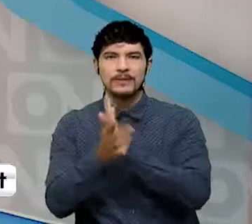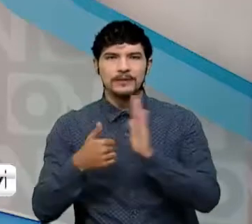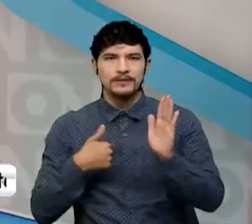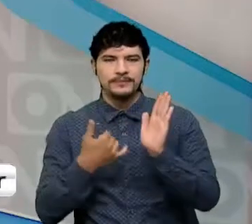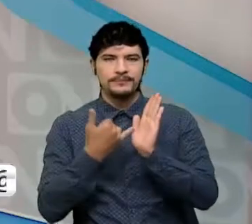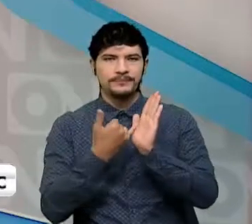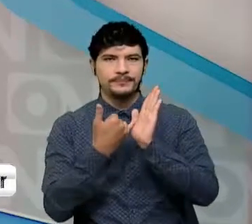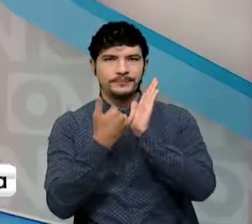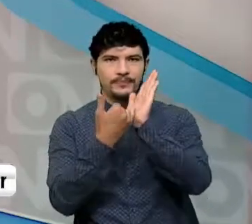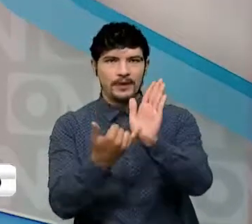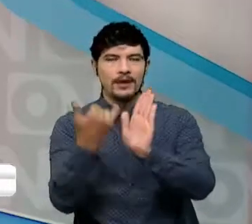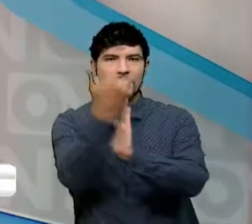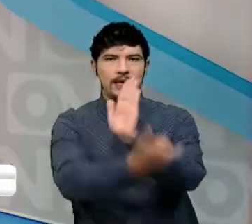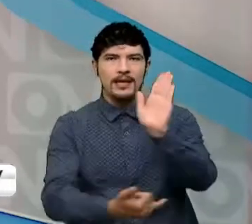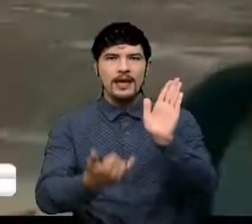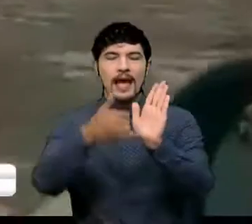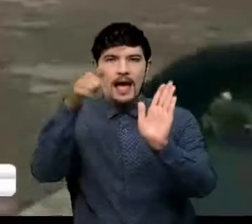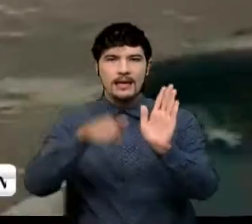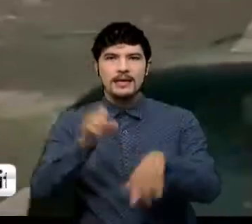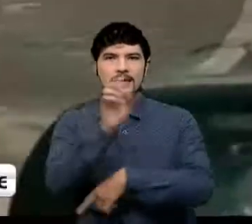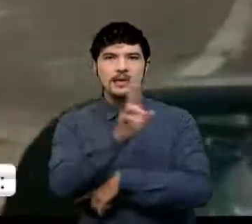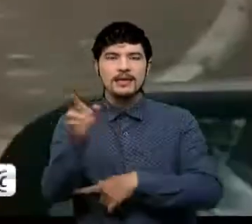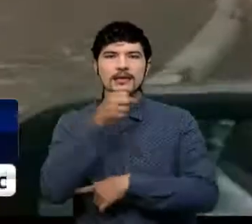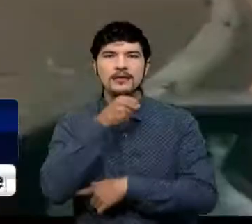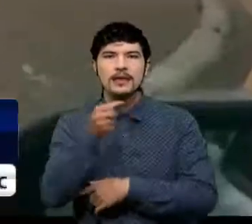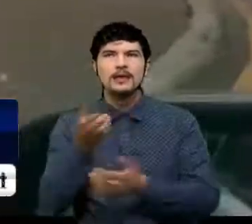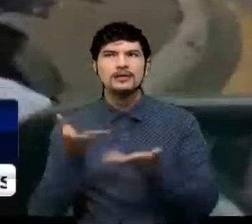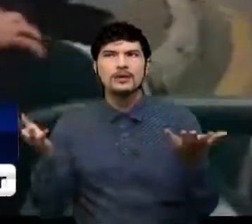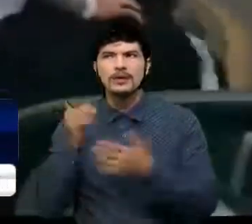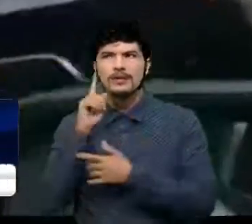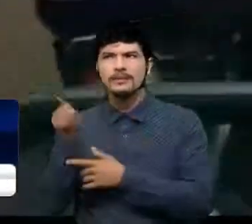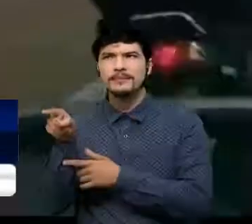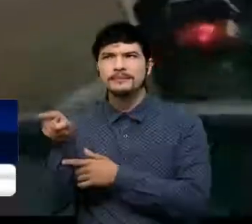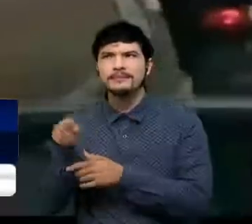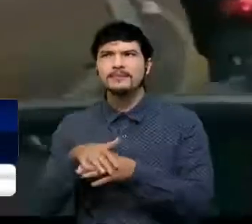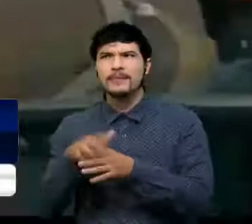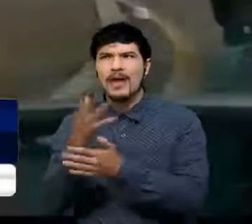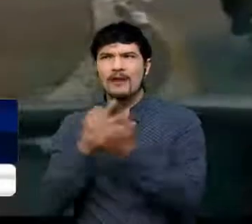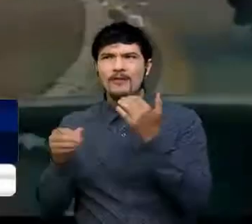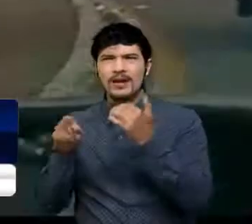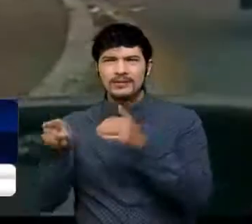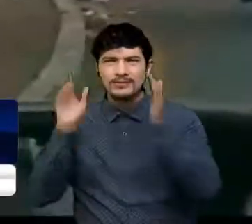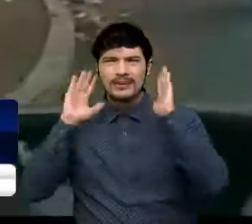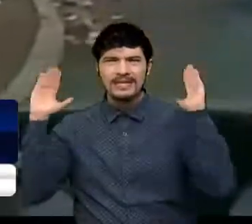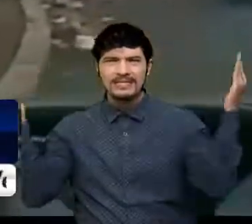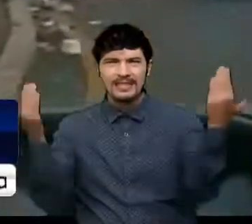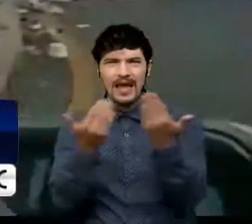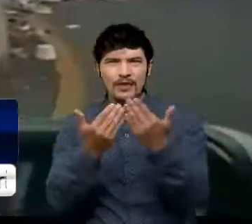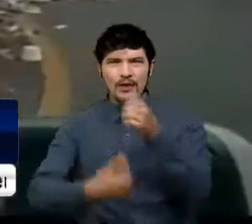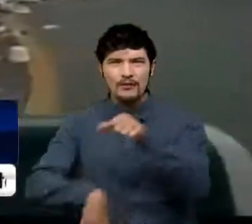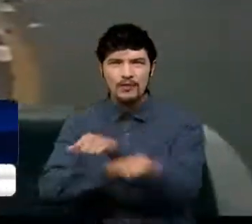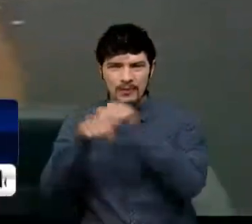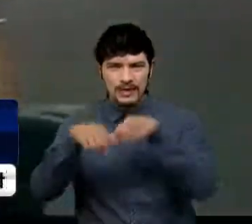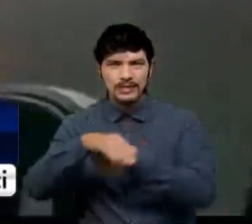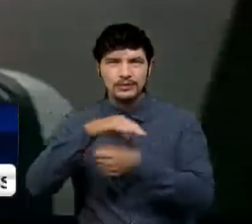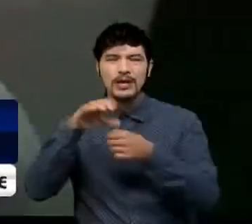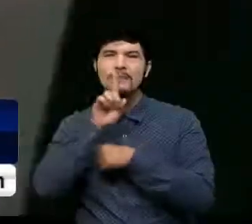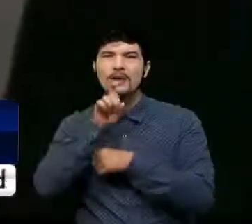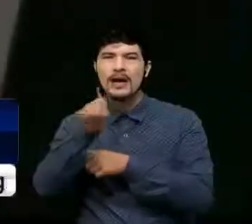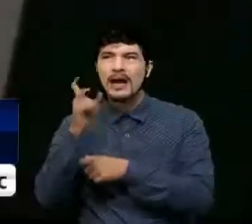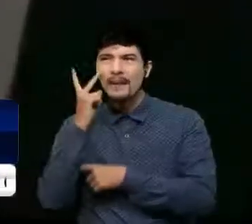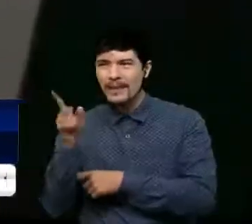Esta que es nuestra imagen del día en Oriente Noticias y se registra en las afueras del estadio de fútbol, donde vemos en la